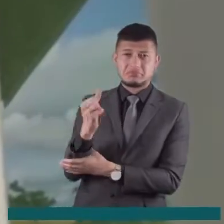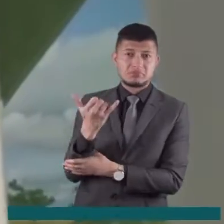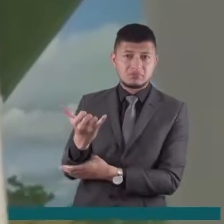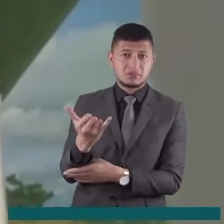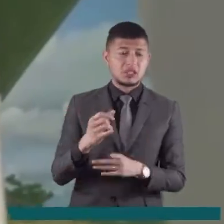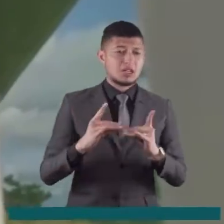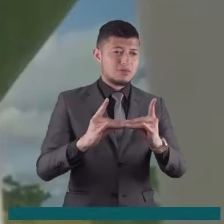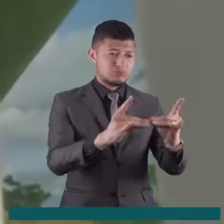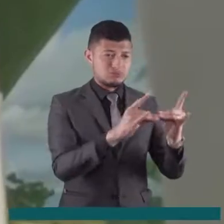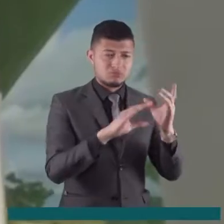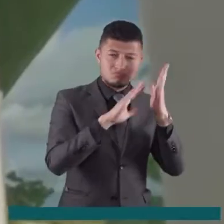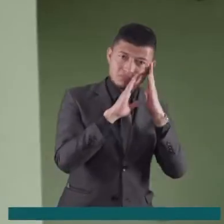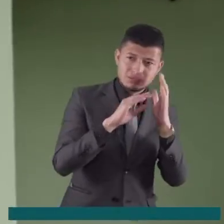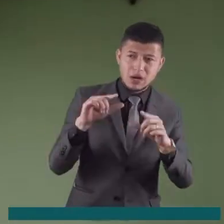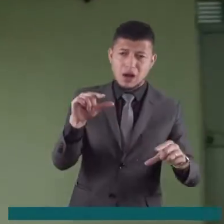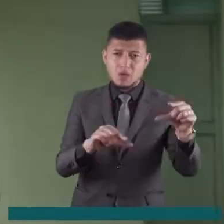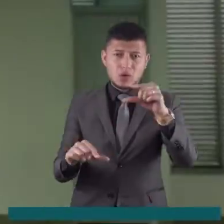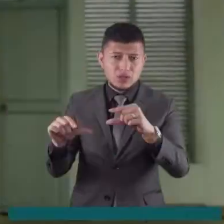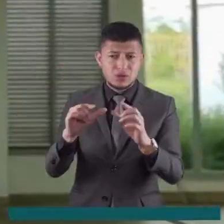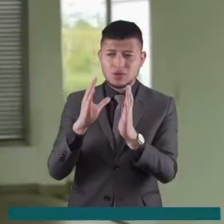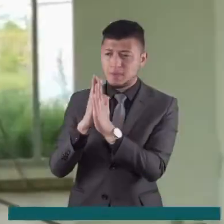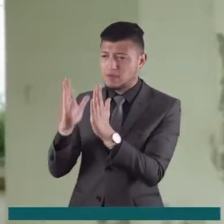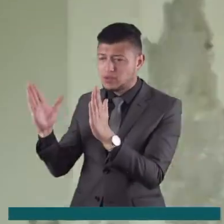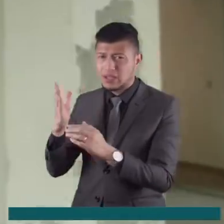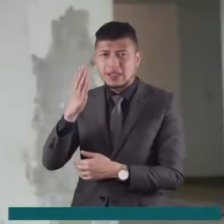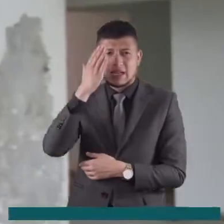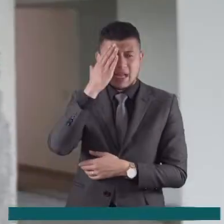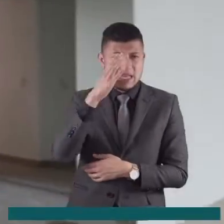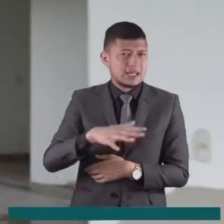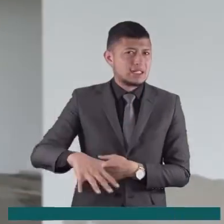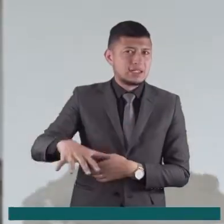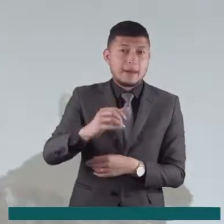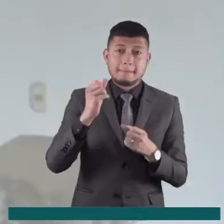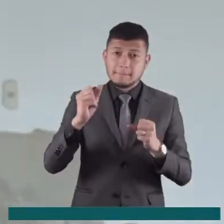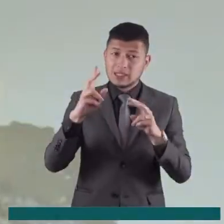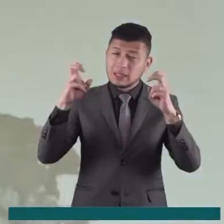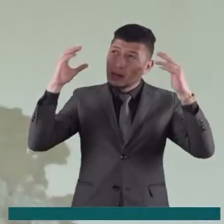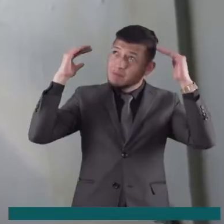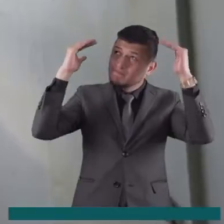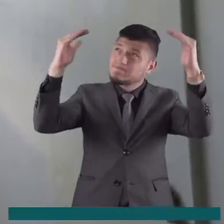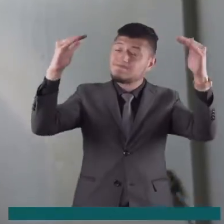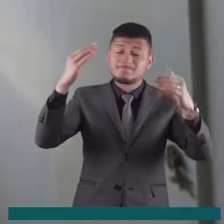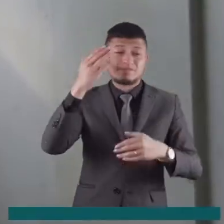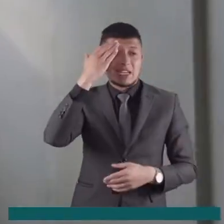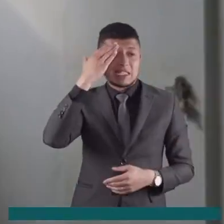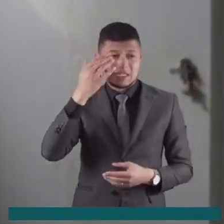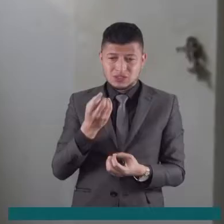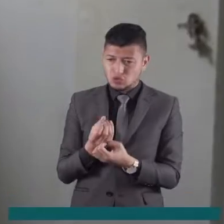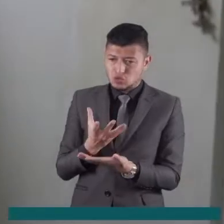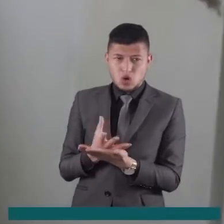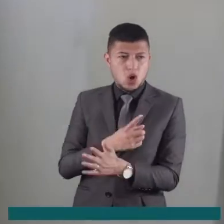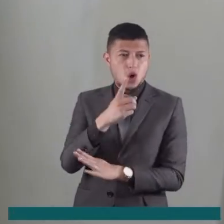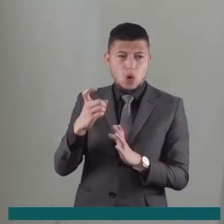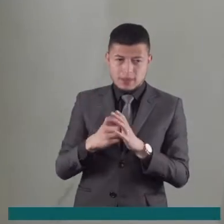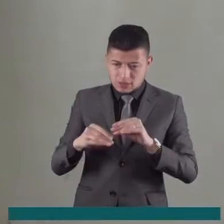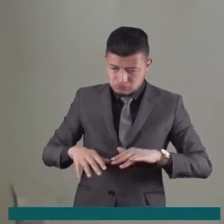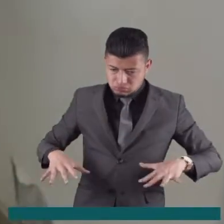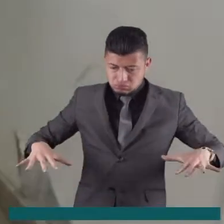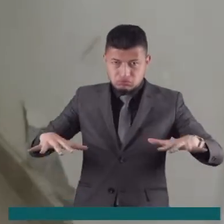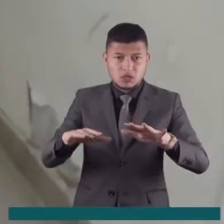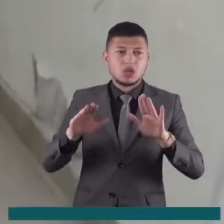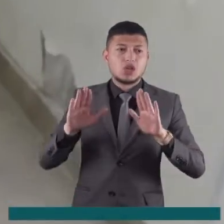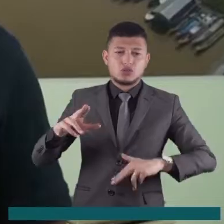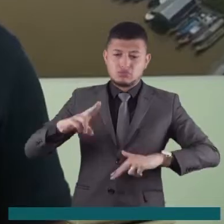deteriorados, dormitorios, laboratorio, biblioteca, sobre todo el tema de cielo raso y de toda la estructura